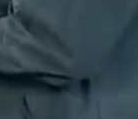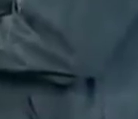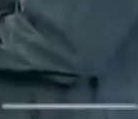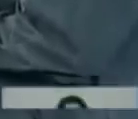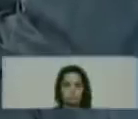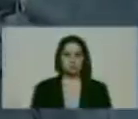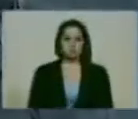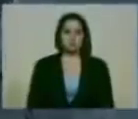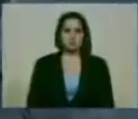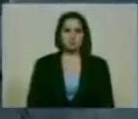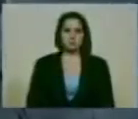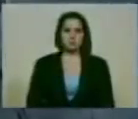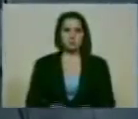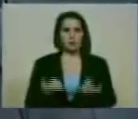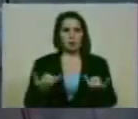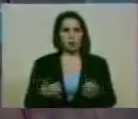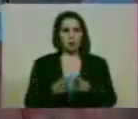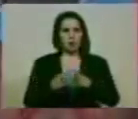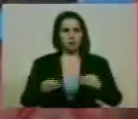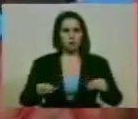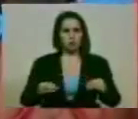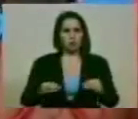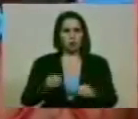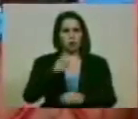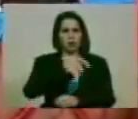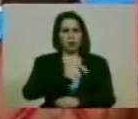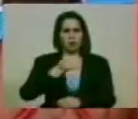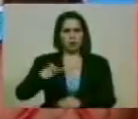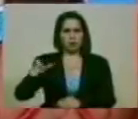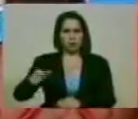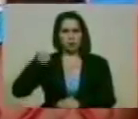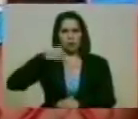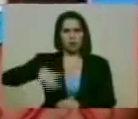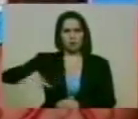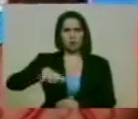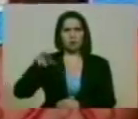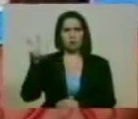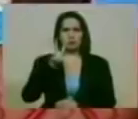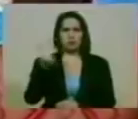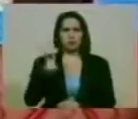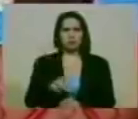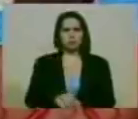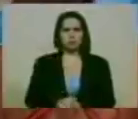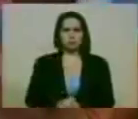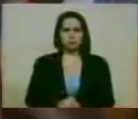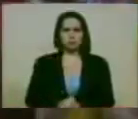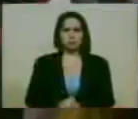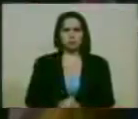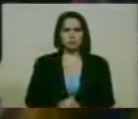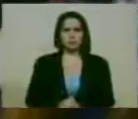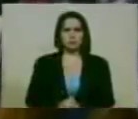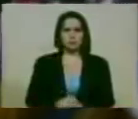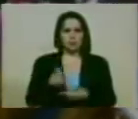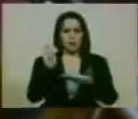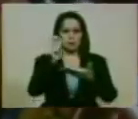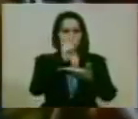dé el entendimiento a toda nuestra gente y a toda nuestra Venezuela. ¿De dónde viene? Este viene